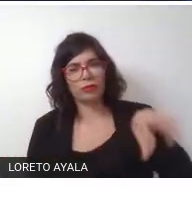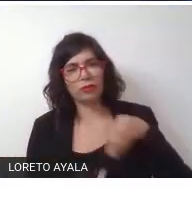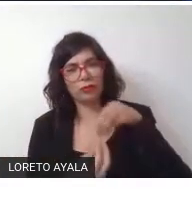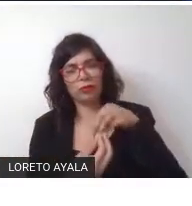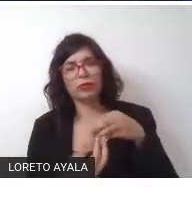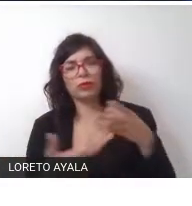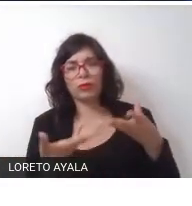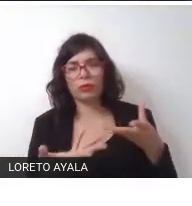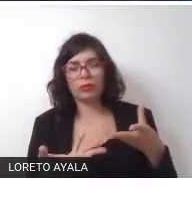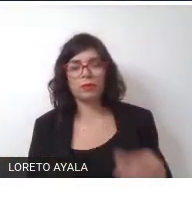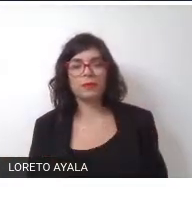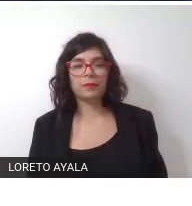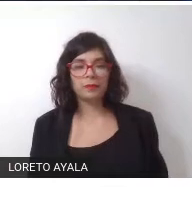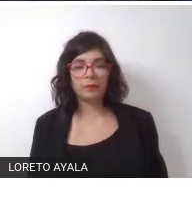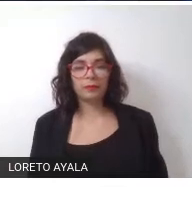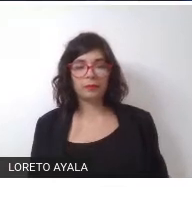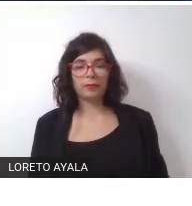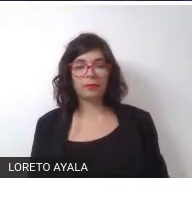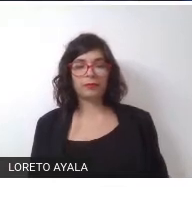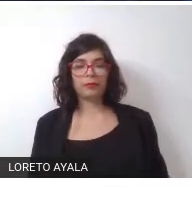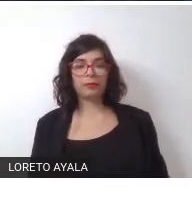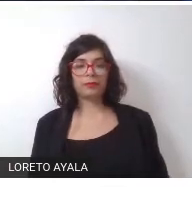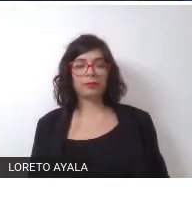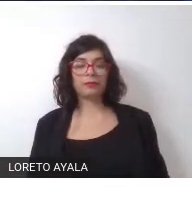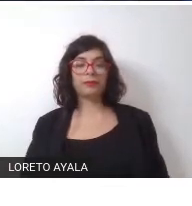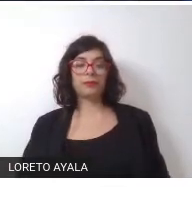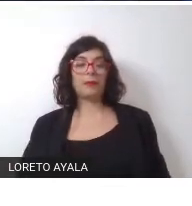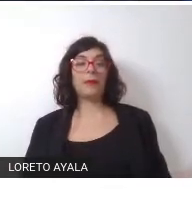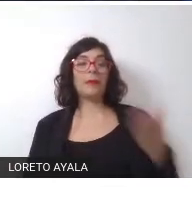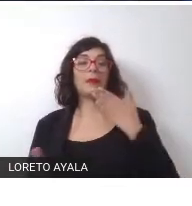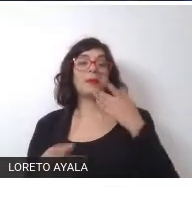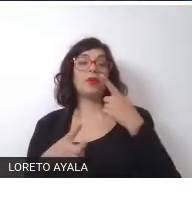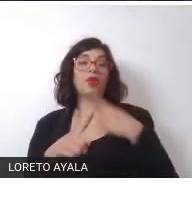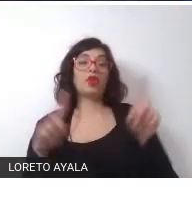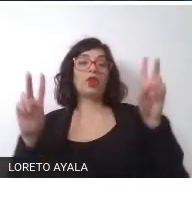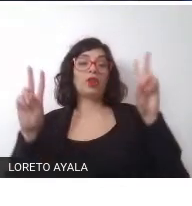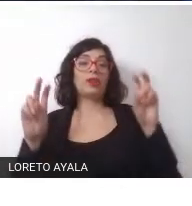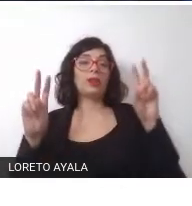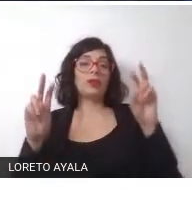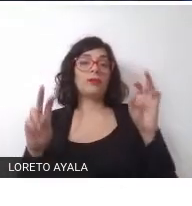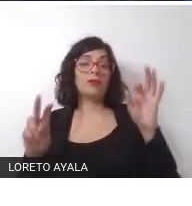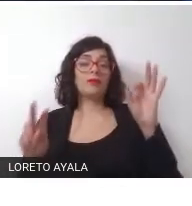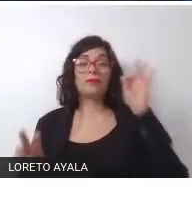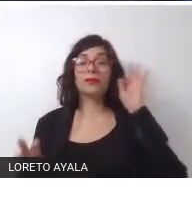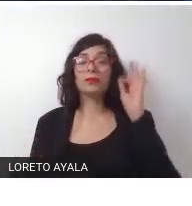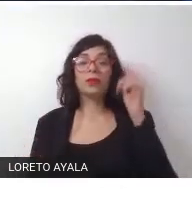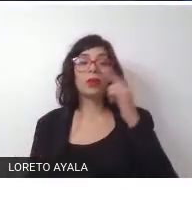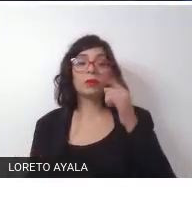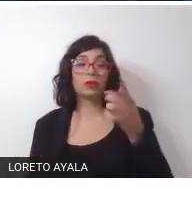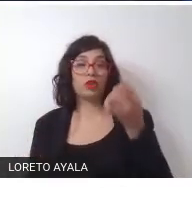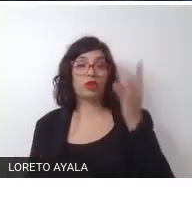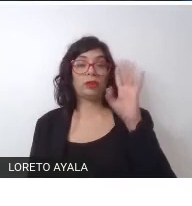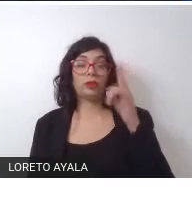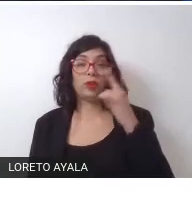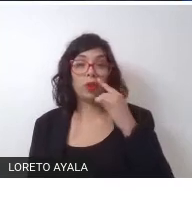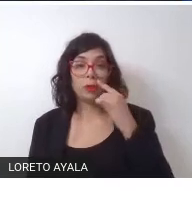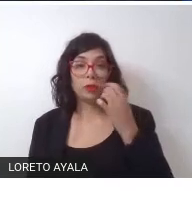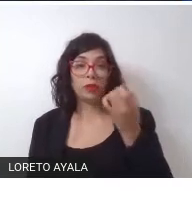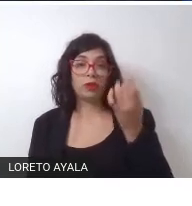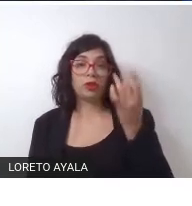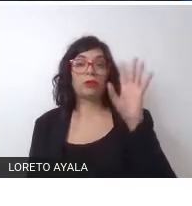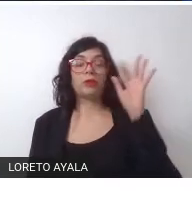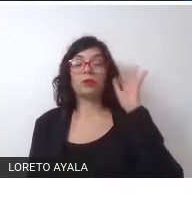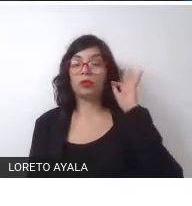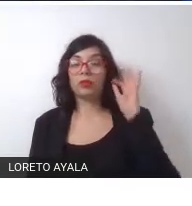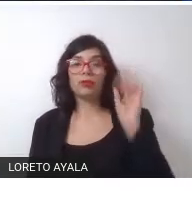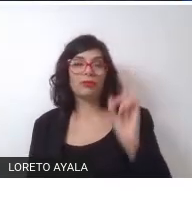Claro, hay otro tema, género. No tengo solo varones y no tengo solo damas en